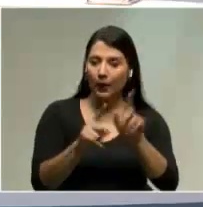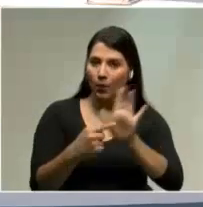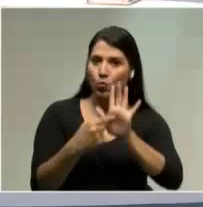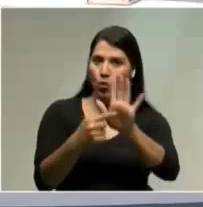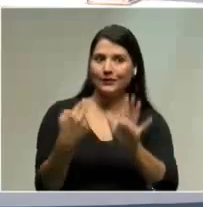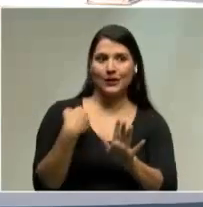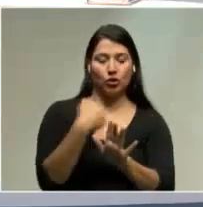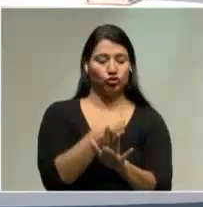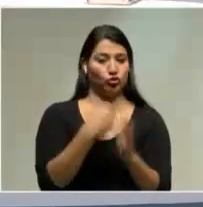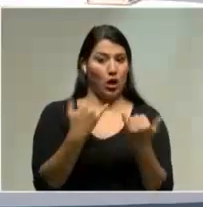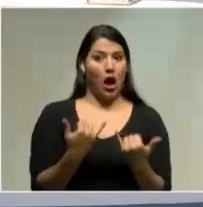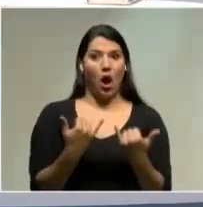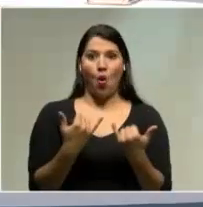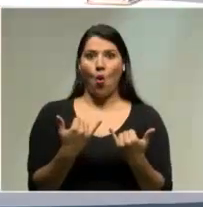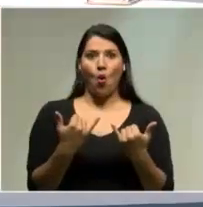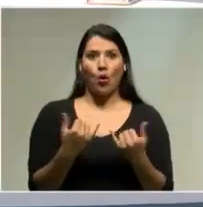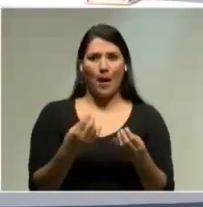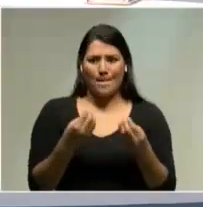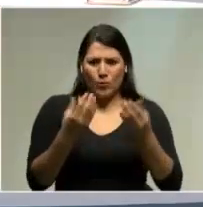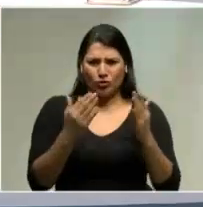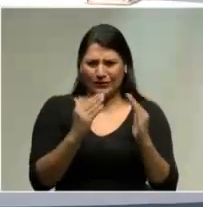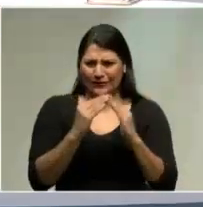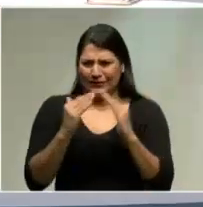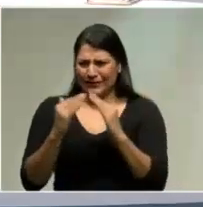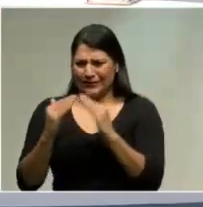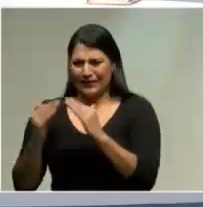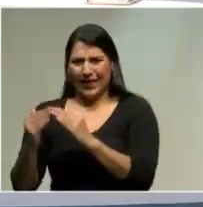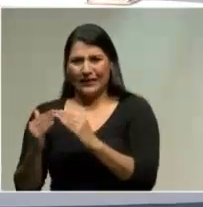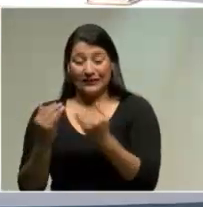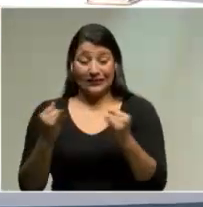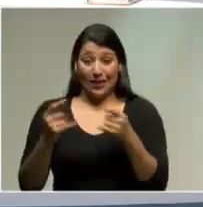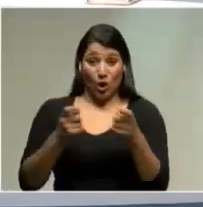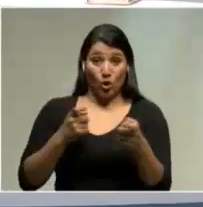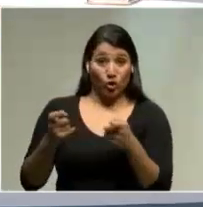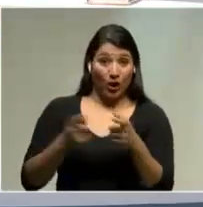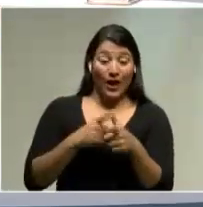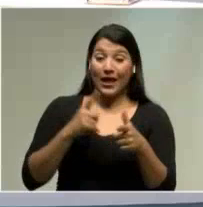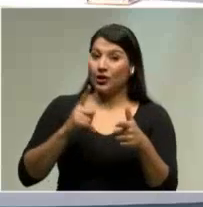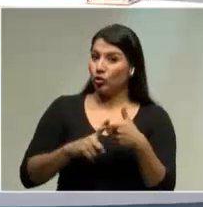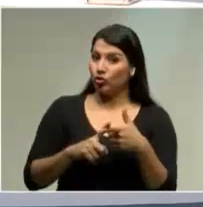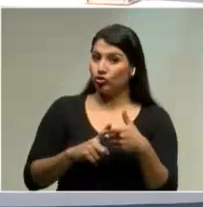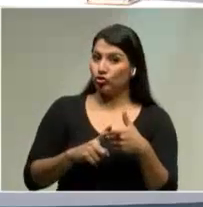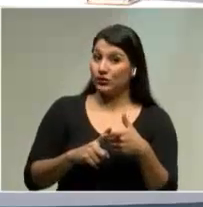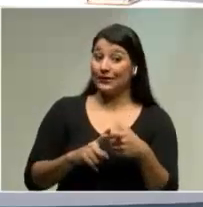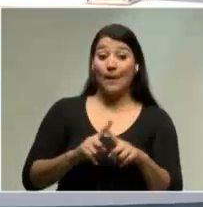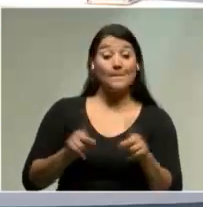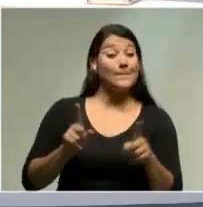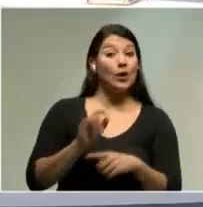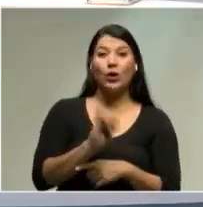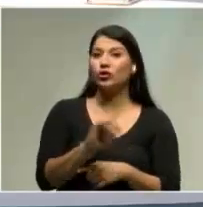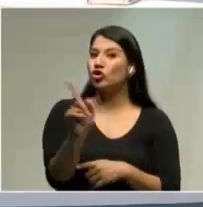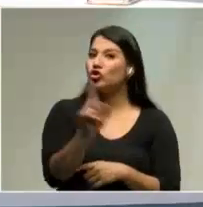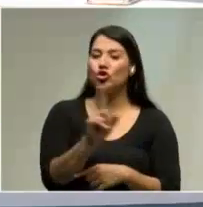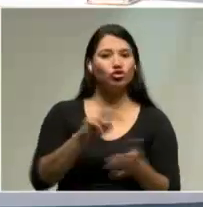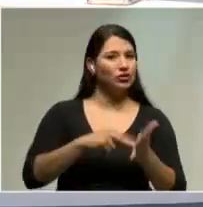creciendo descontroladamente en el tema habitacional, se está urbanizando más. Sin embargo, eso no está significando que los costarricenses usan transporte público, por ejemplo,